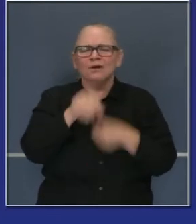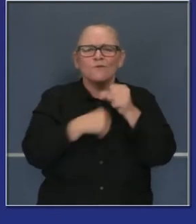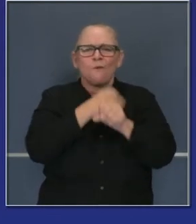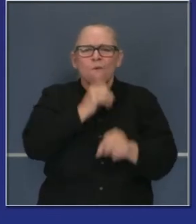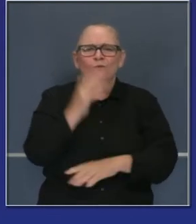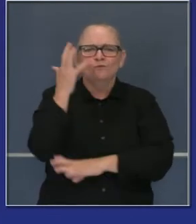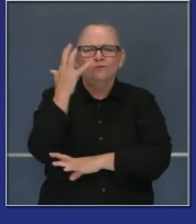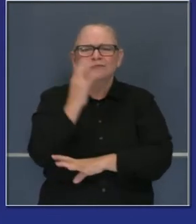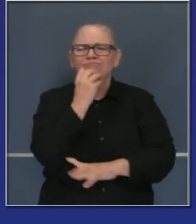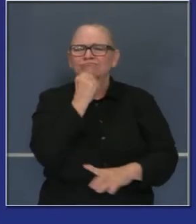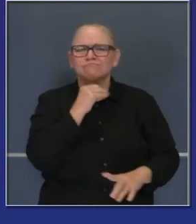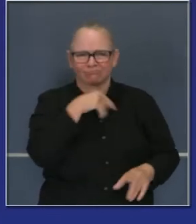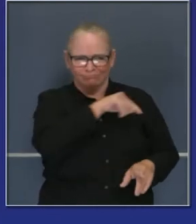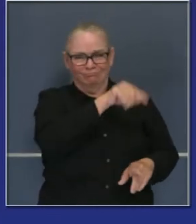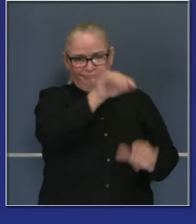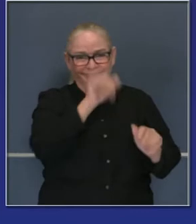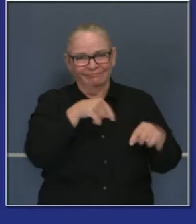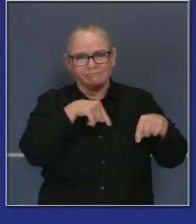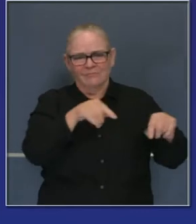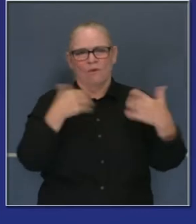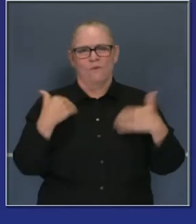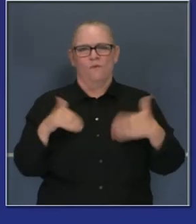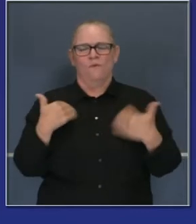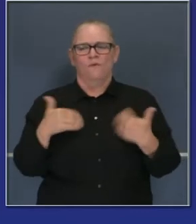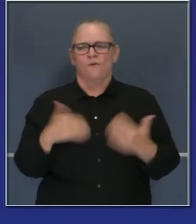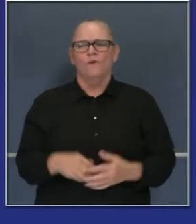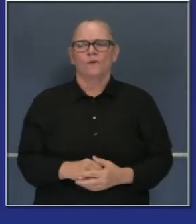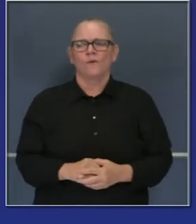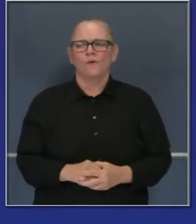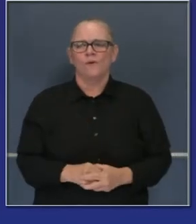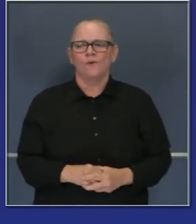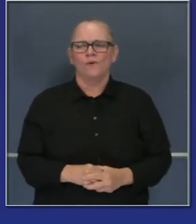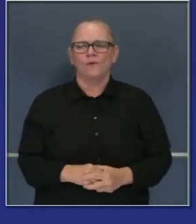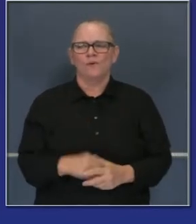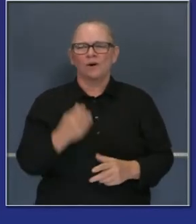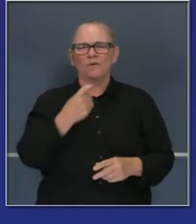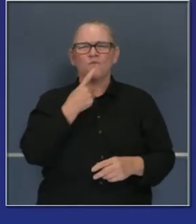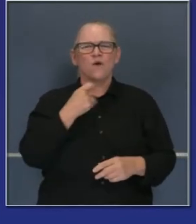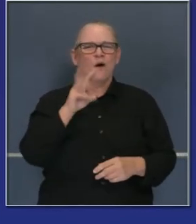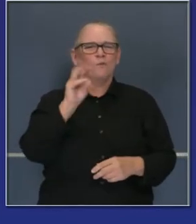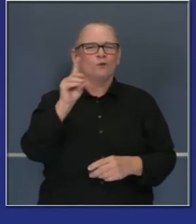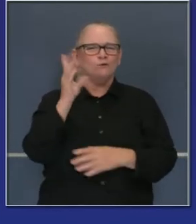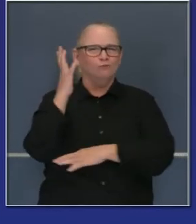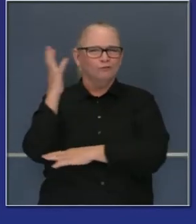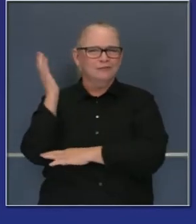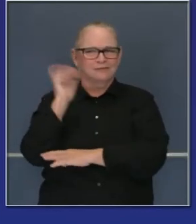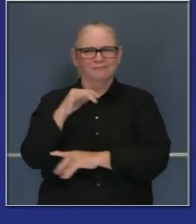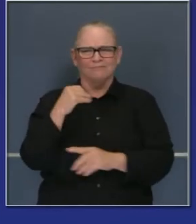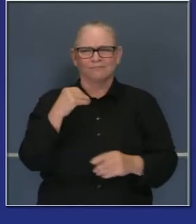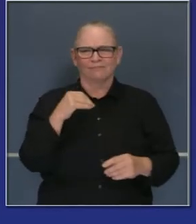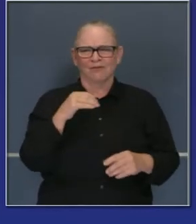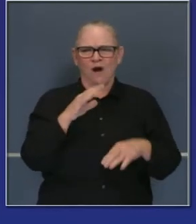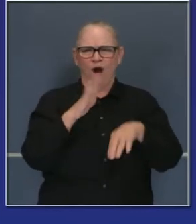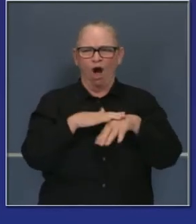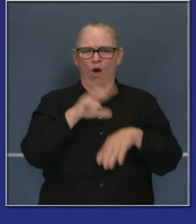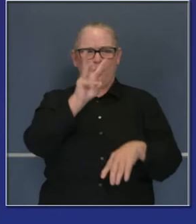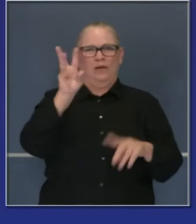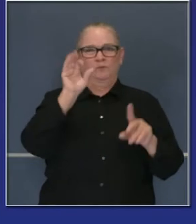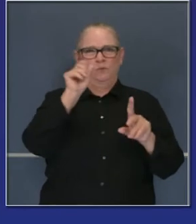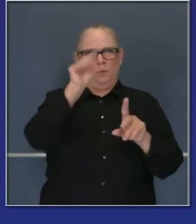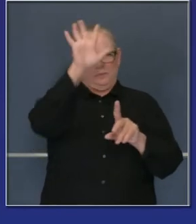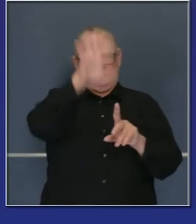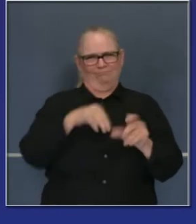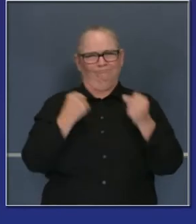edad son estos pinos rojos majestuosos y estas celdas majestuosas pasan a través de la costa